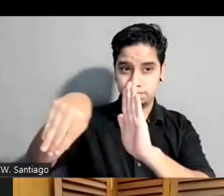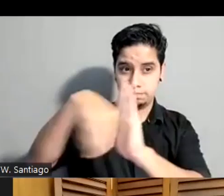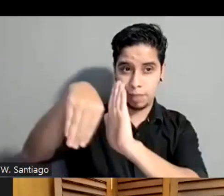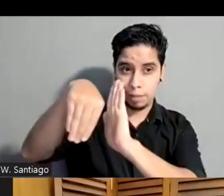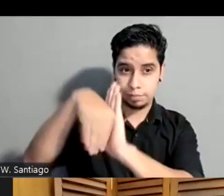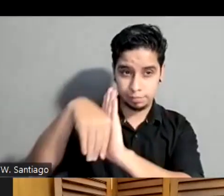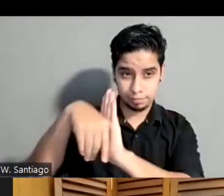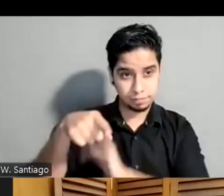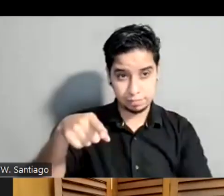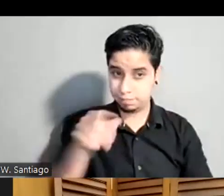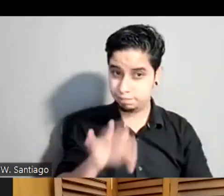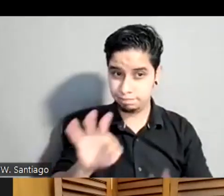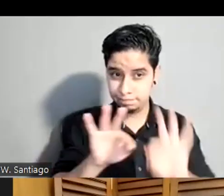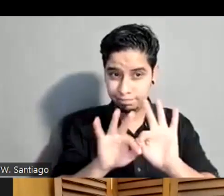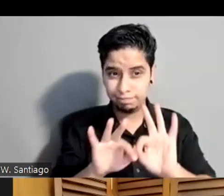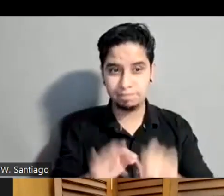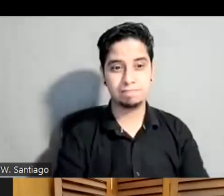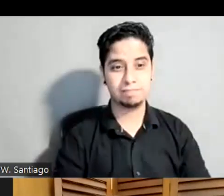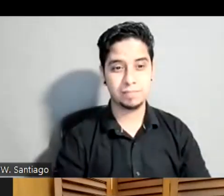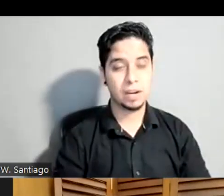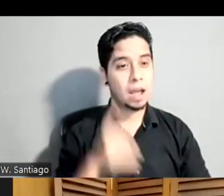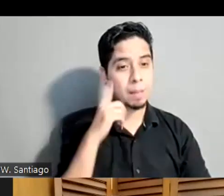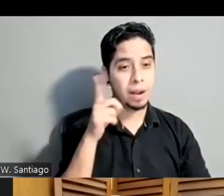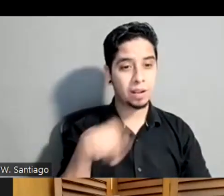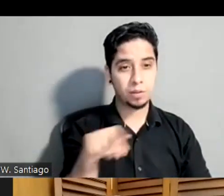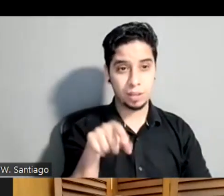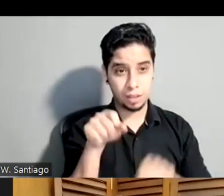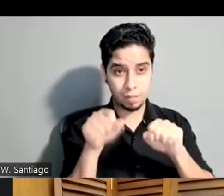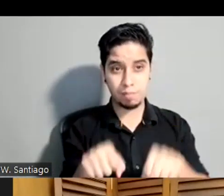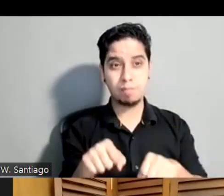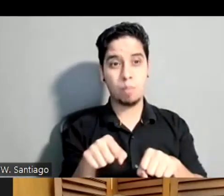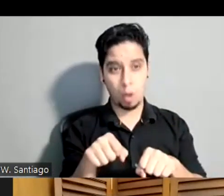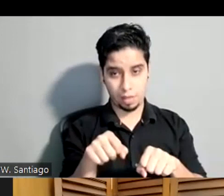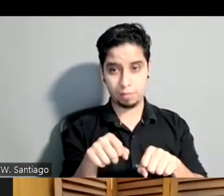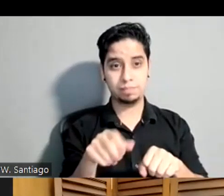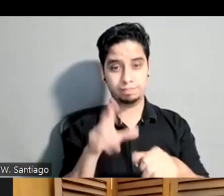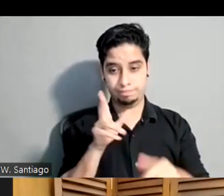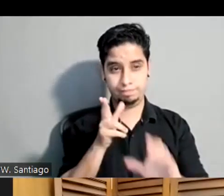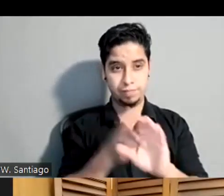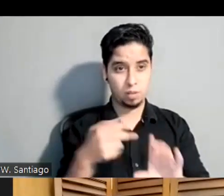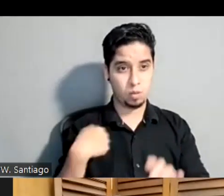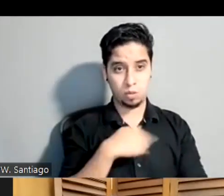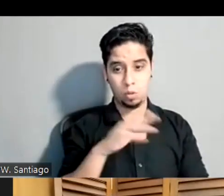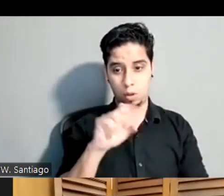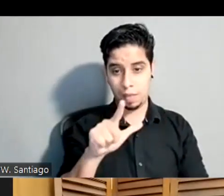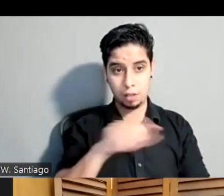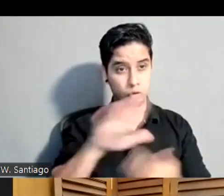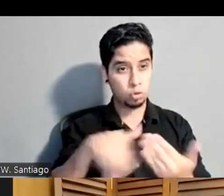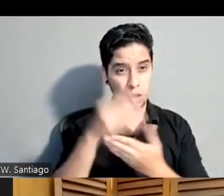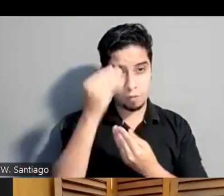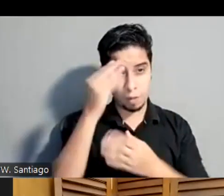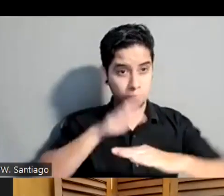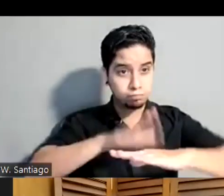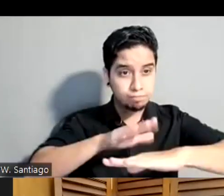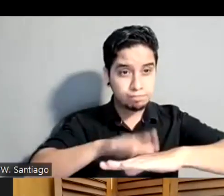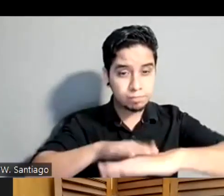campanita. Ave María. Que puedan suscribir propiamente a nuestro canal y les puedan llegar las notificaciones de todas las cosas